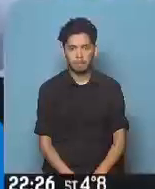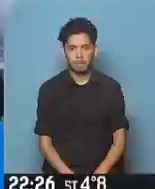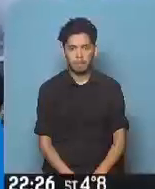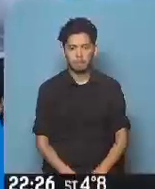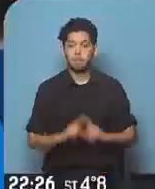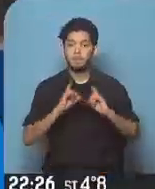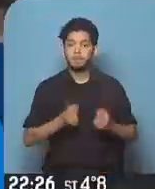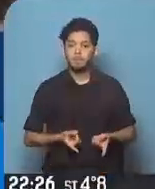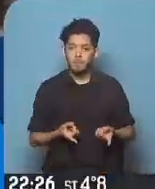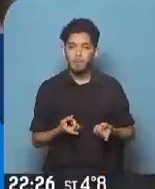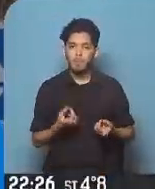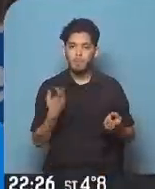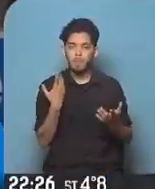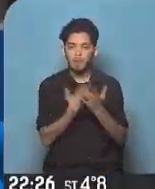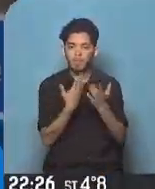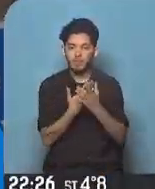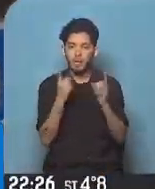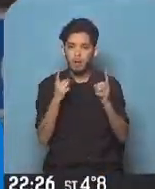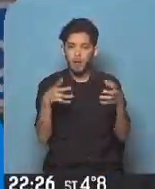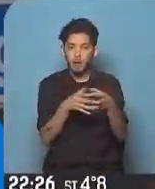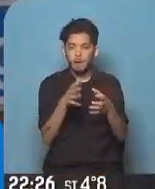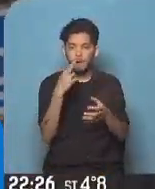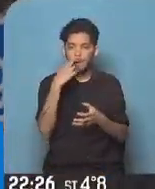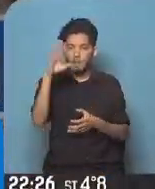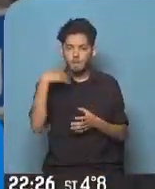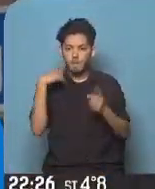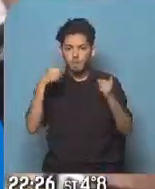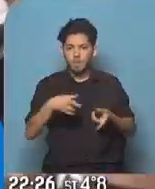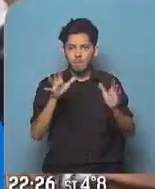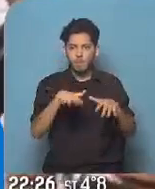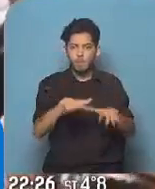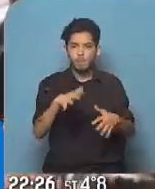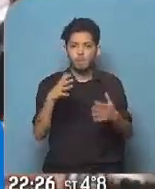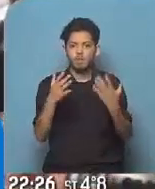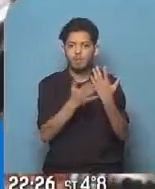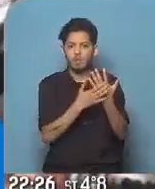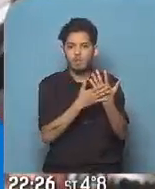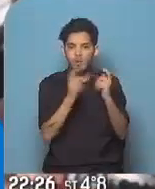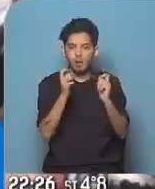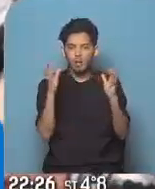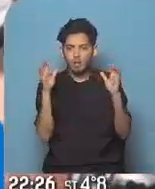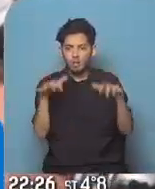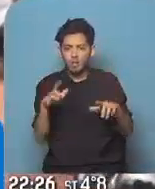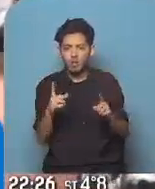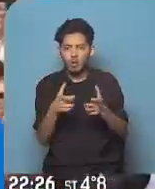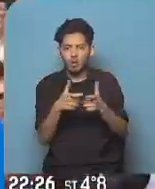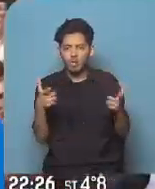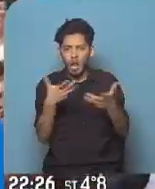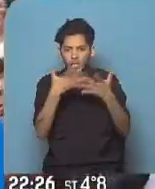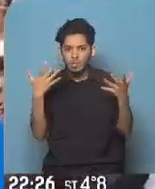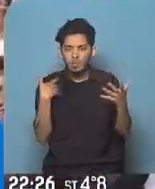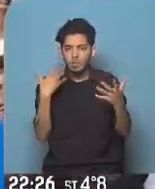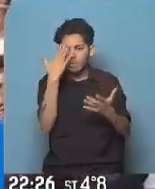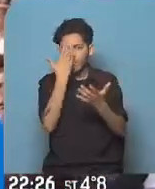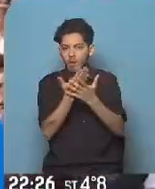También hubo enfrentamientos entre esos mismos grupos de neonazis y manifestantes de izquierda, quienes se congregaron en torno a una gigantesca y emblemática